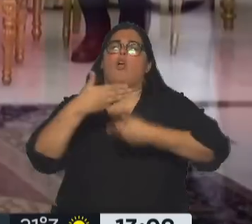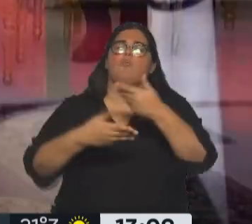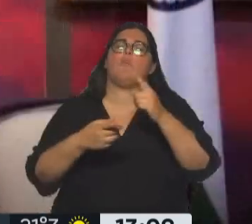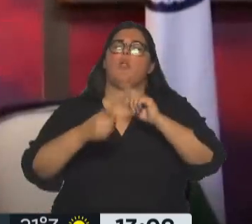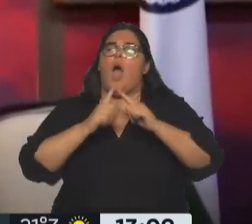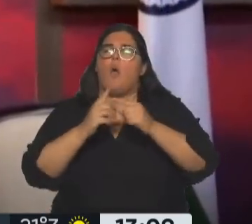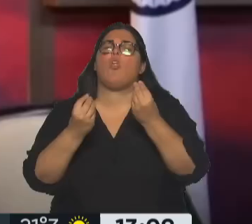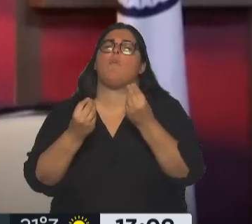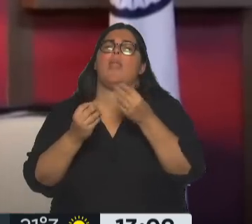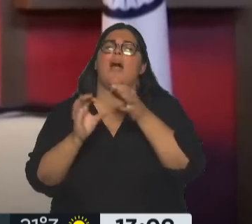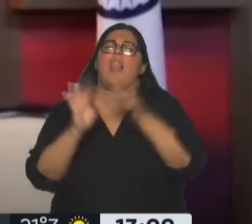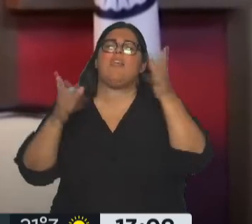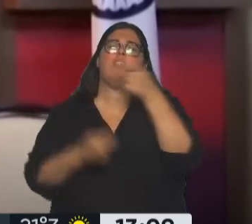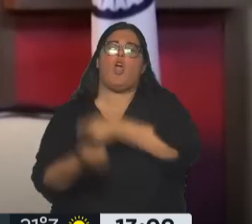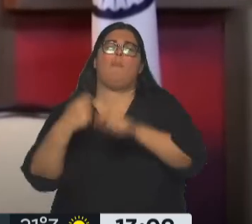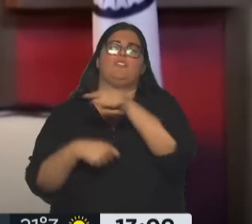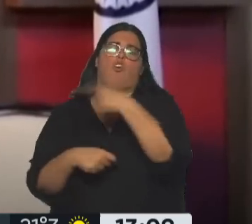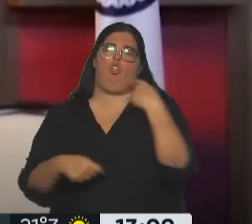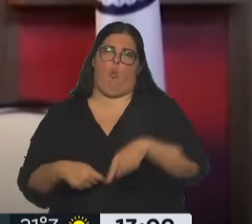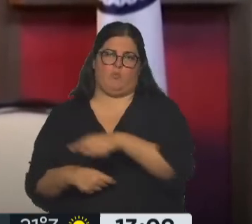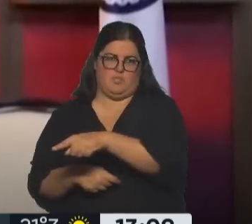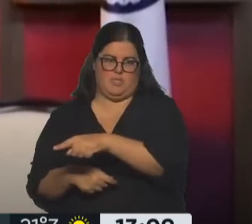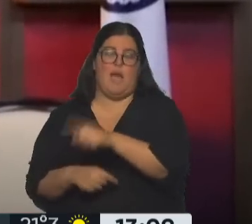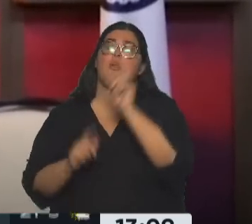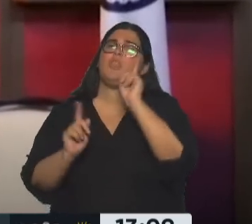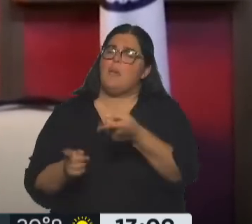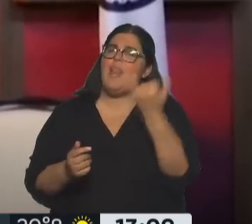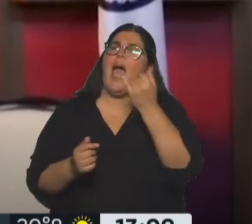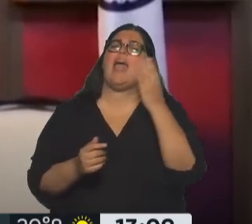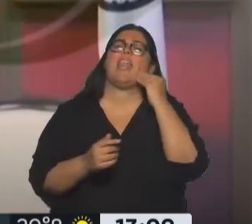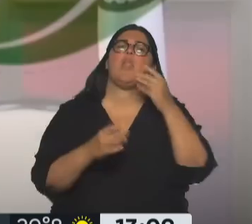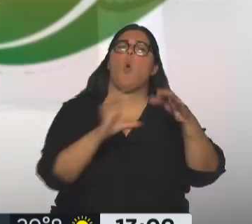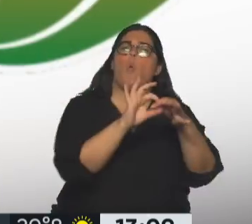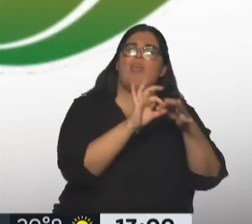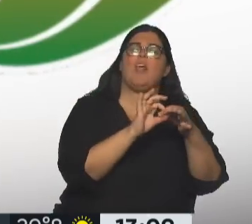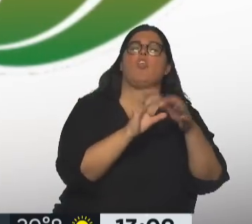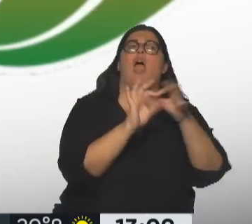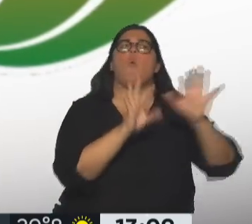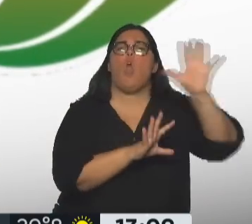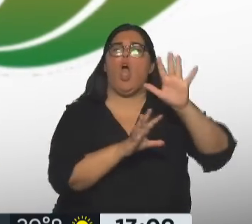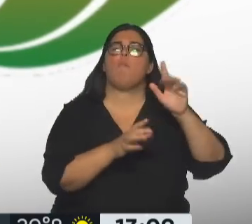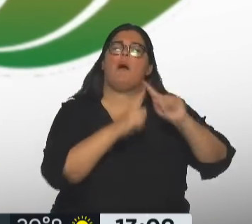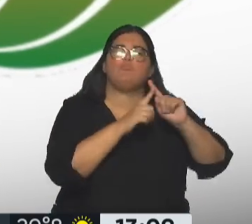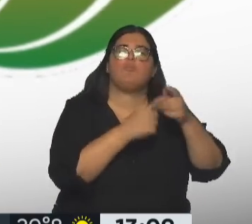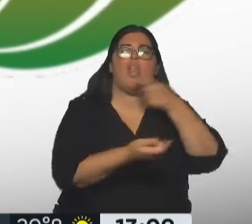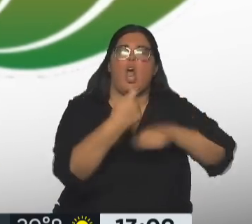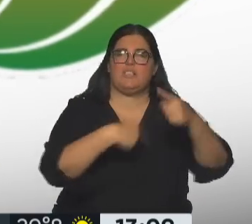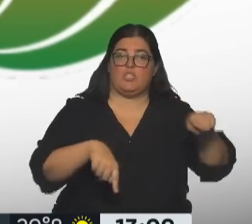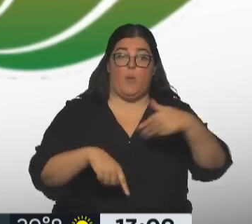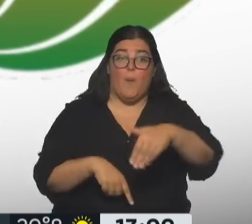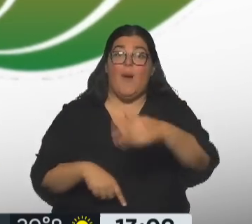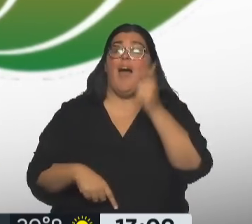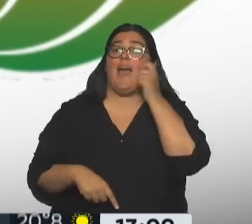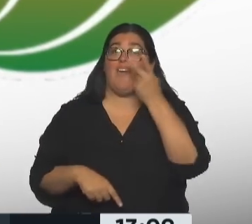comercio con Moscú, pero al mismo tiempo mantiene conversaciones comerciales con el Reino Unido y la Unión Europea, previas a la próxima cumbre del G20